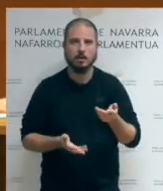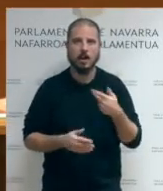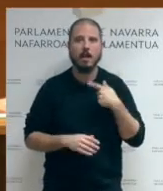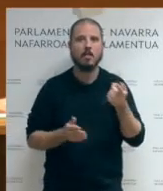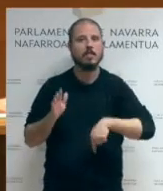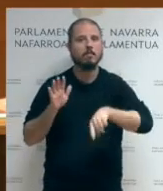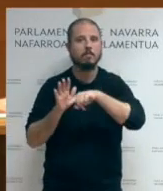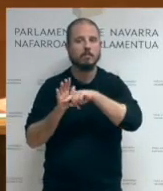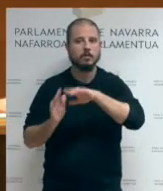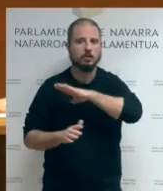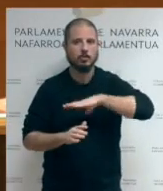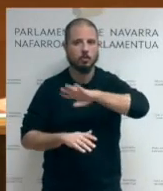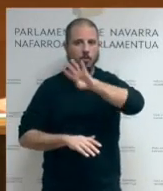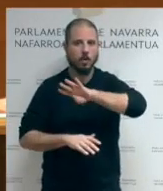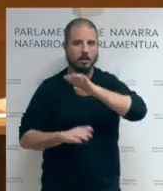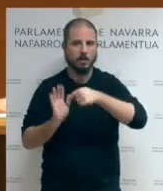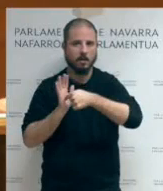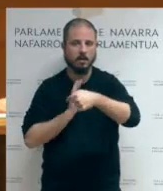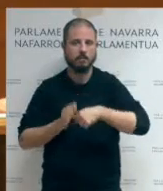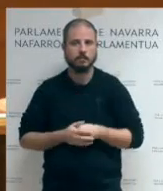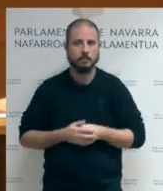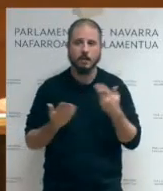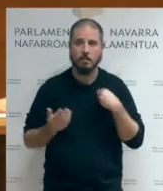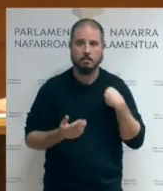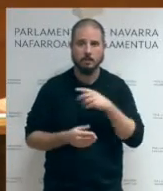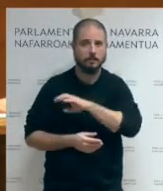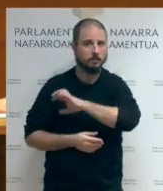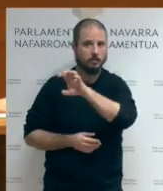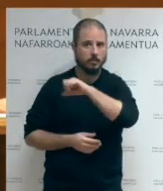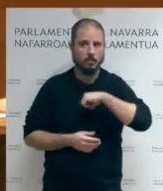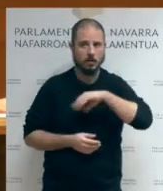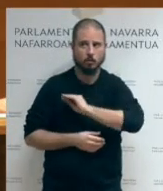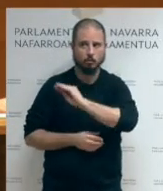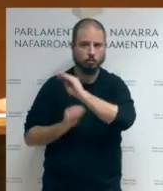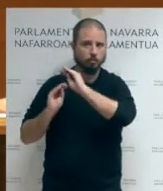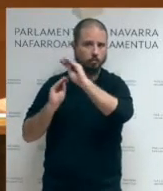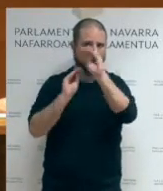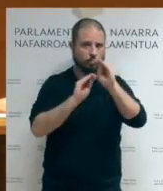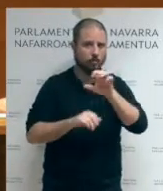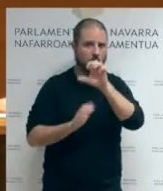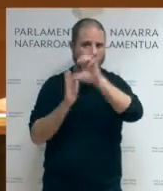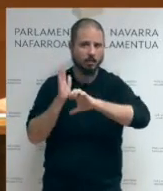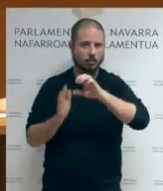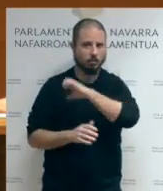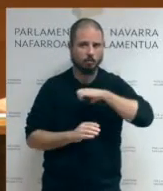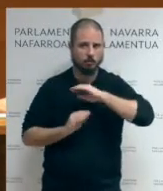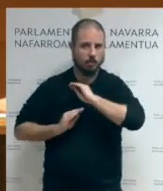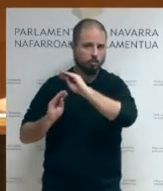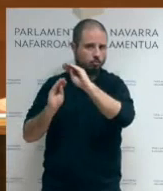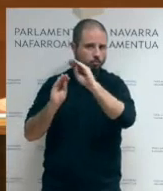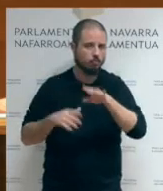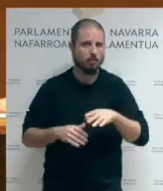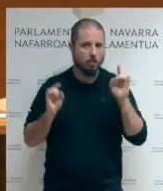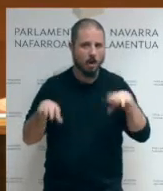cuarta. Lo mismo el resto de comunidades autónomas con sus propios estatutos de autonomía. ¿Por qué les cuento esto? Porque si en